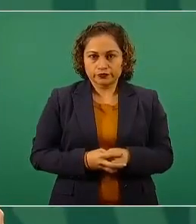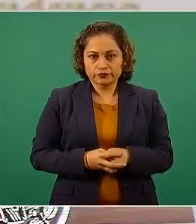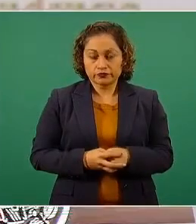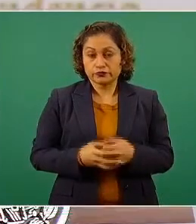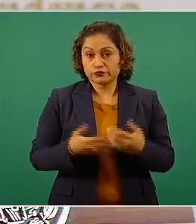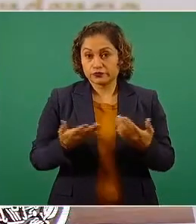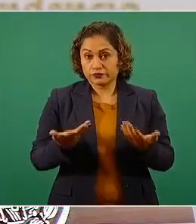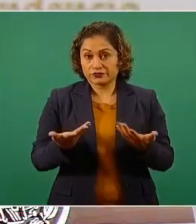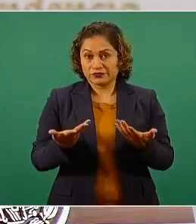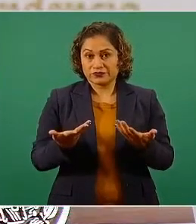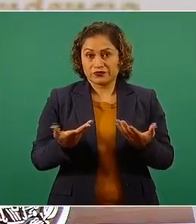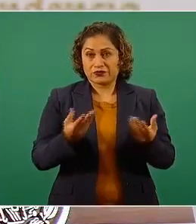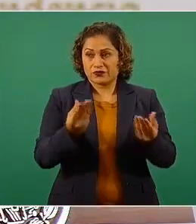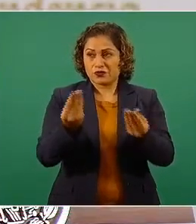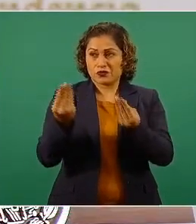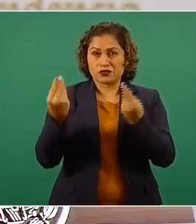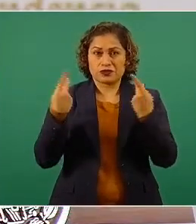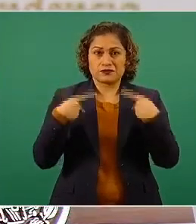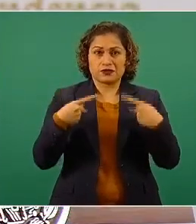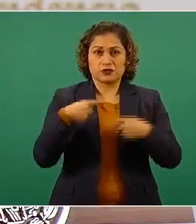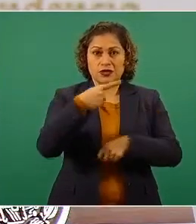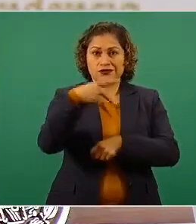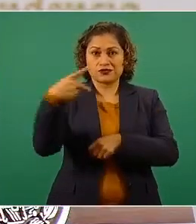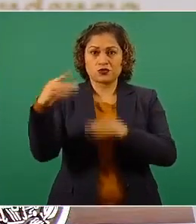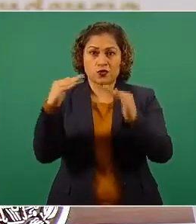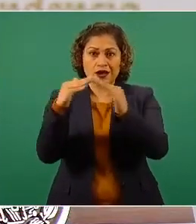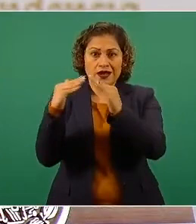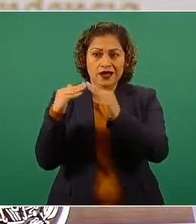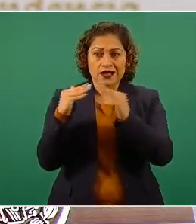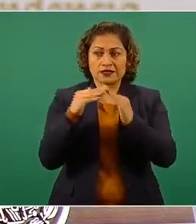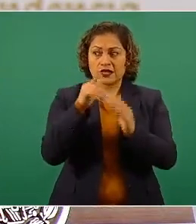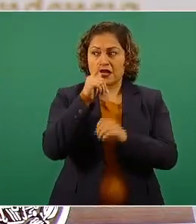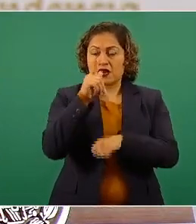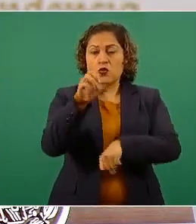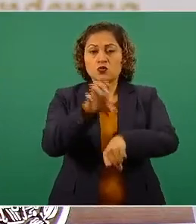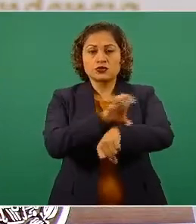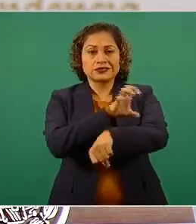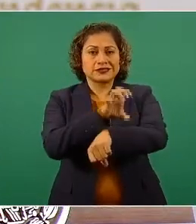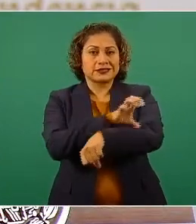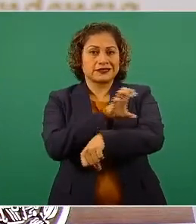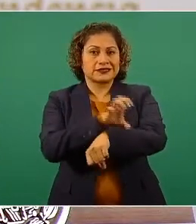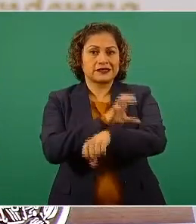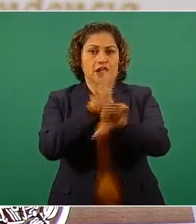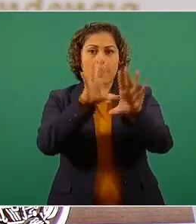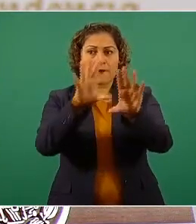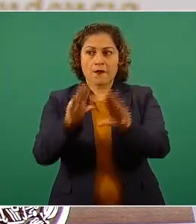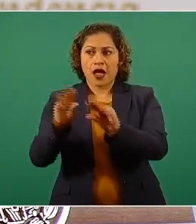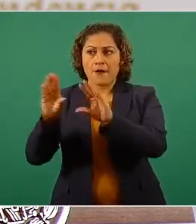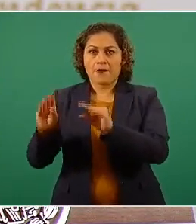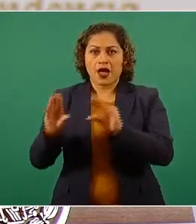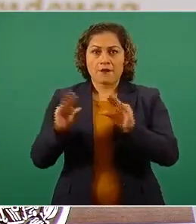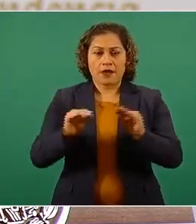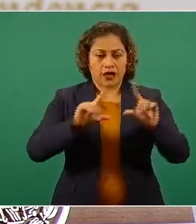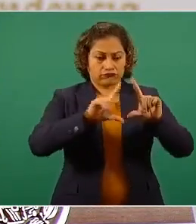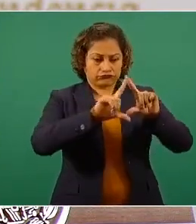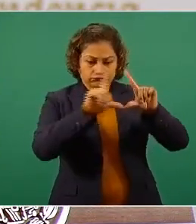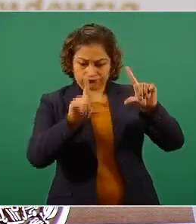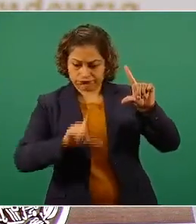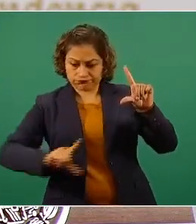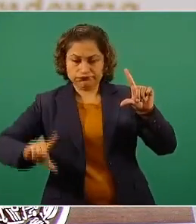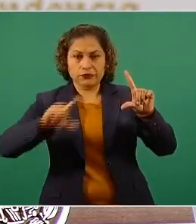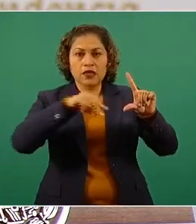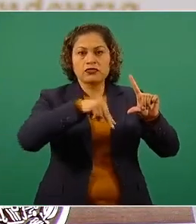miles de personas, usuarios del norte de nuestro país.